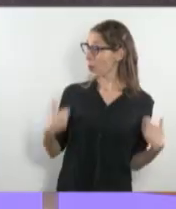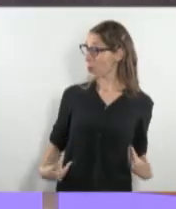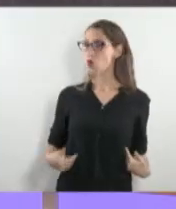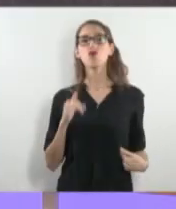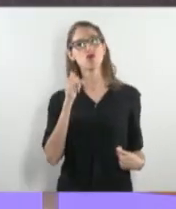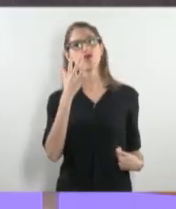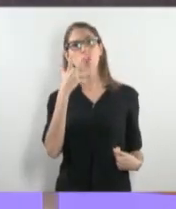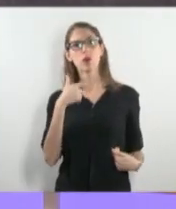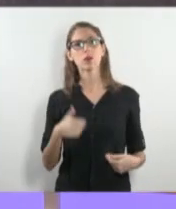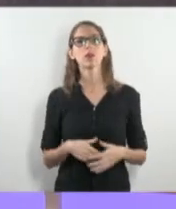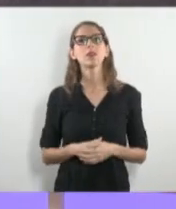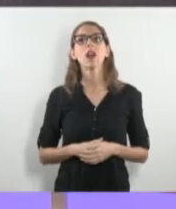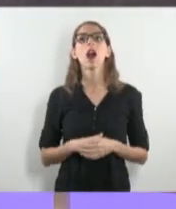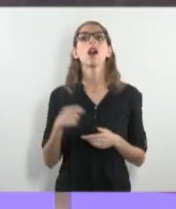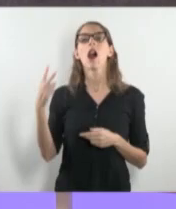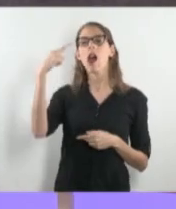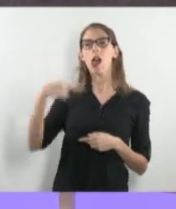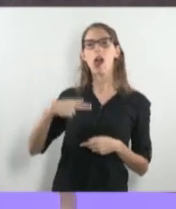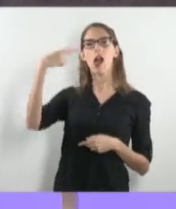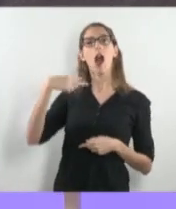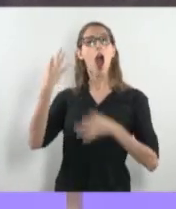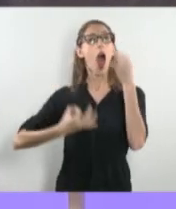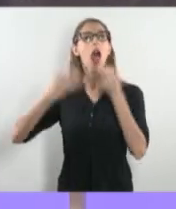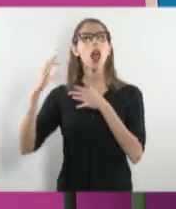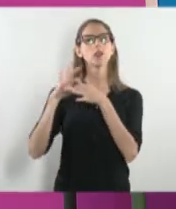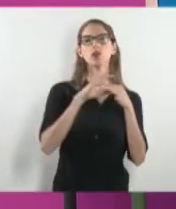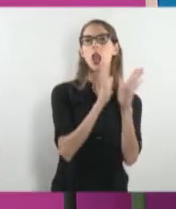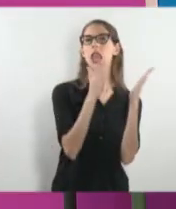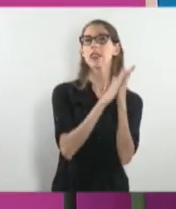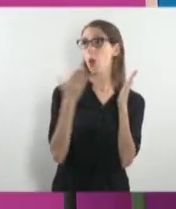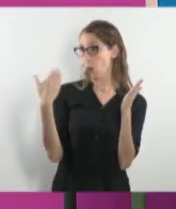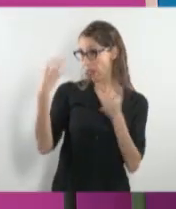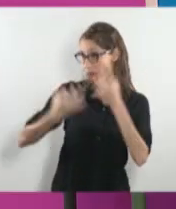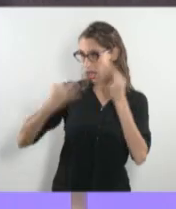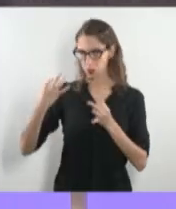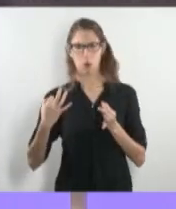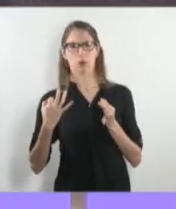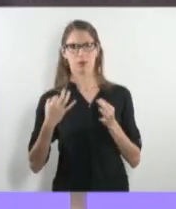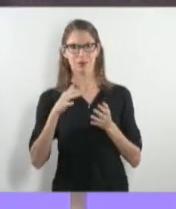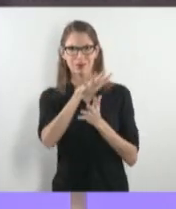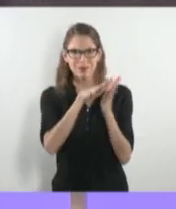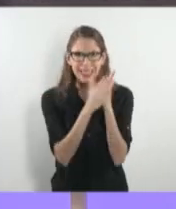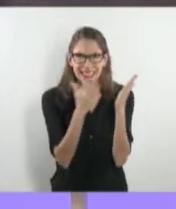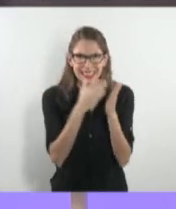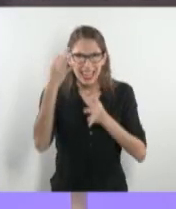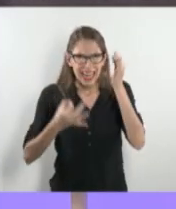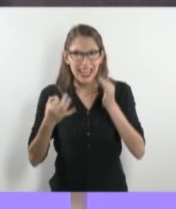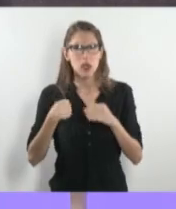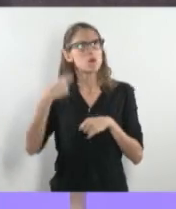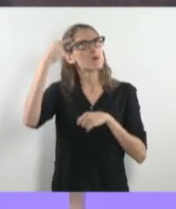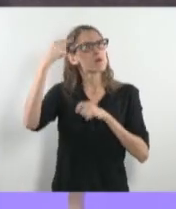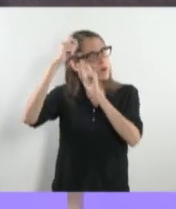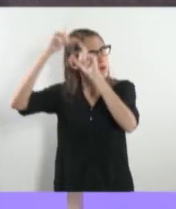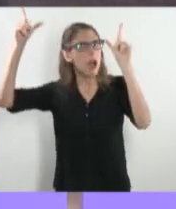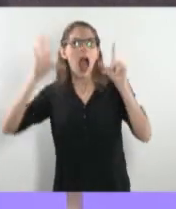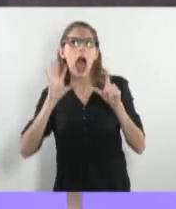tu remera. ¿Qué, puedes hacer un análisis literario? ¿Literario? No, no, no. Si lo tengo que relacionar con una obra, no. No, no,